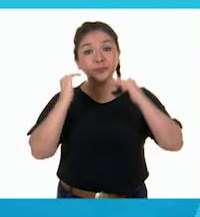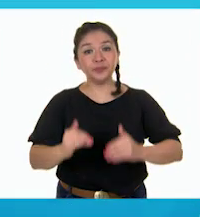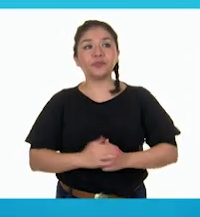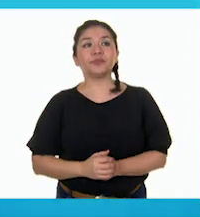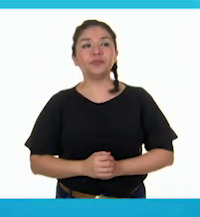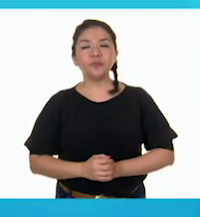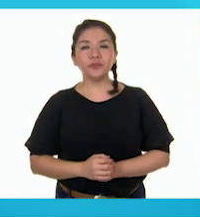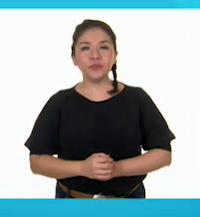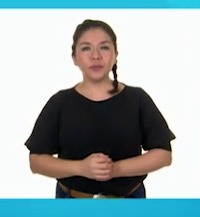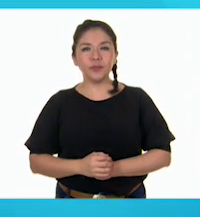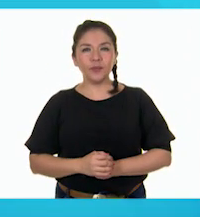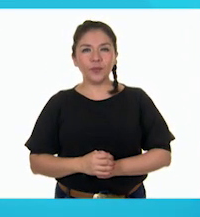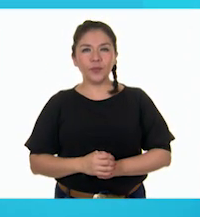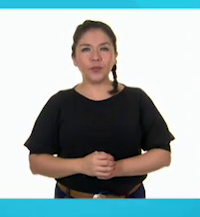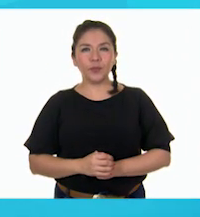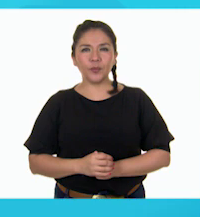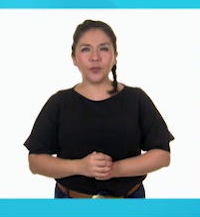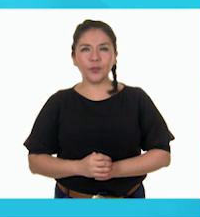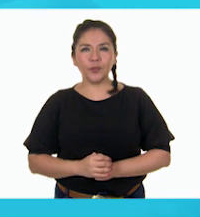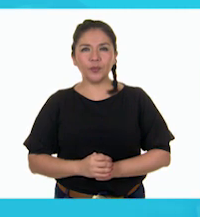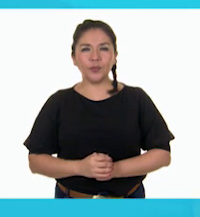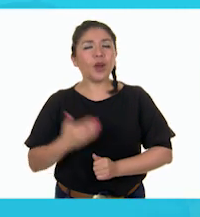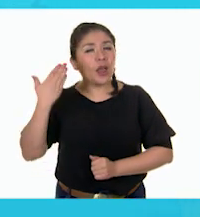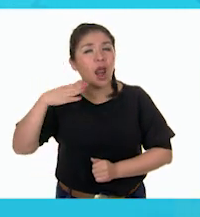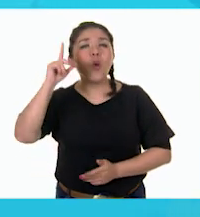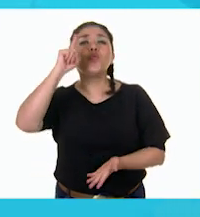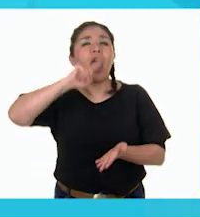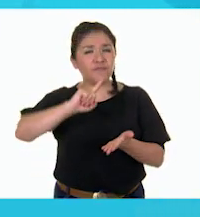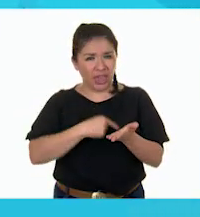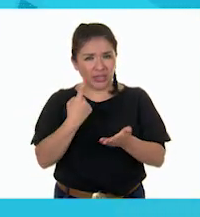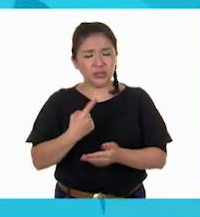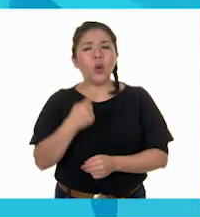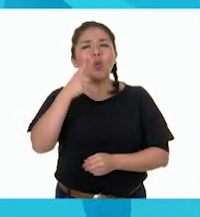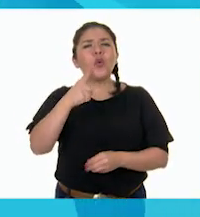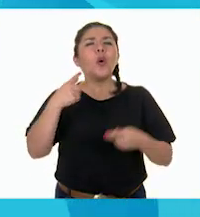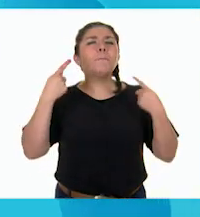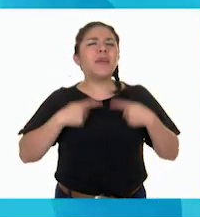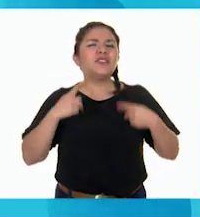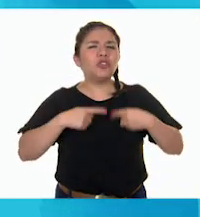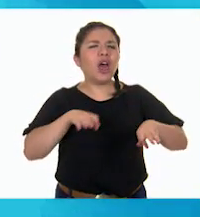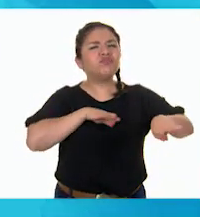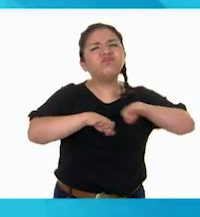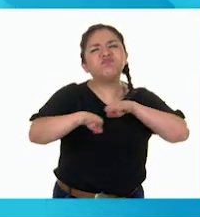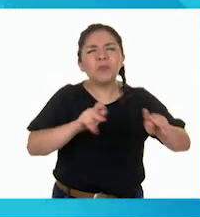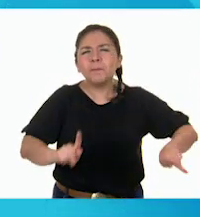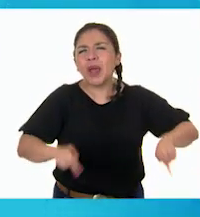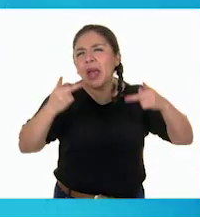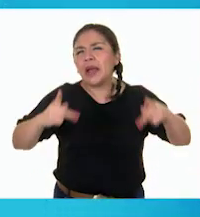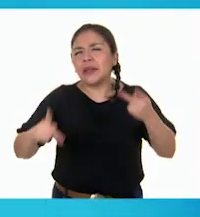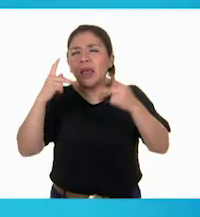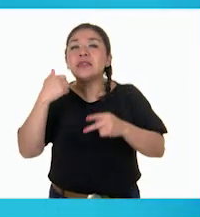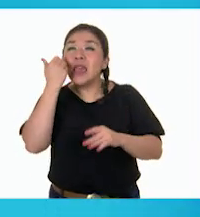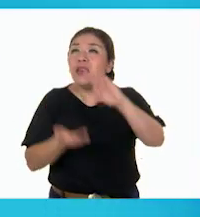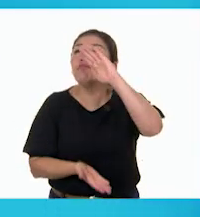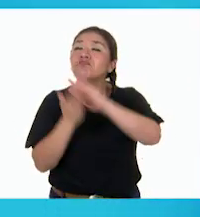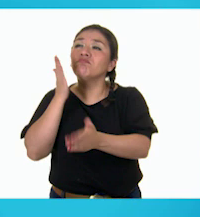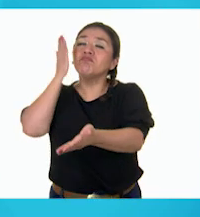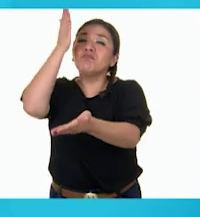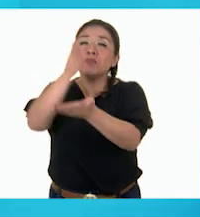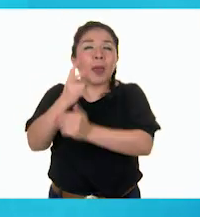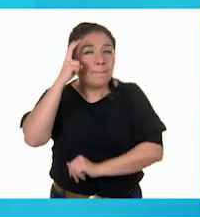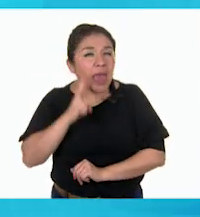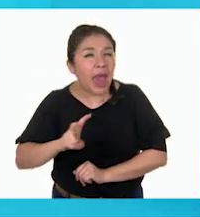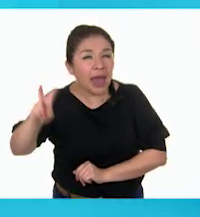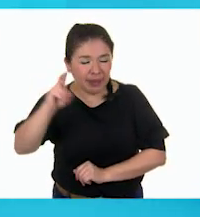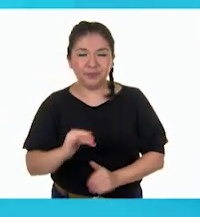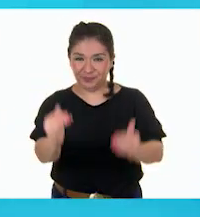La Bella y la Bestia. Había una vez un mercader que antes de partir para un largo viaje de negocios.